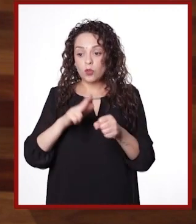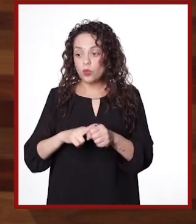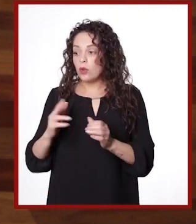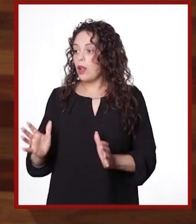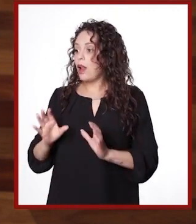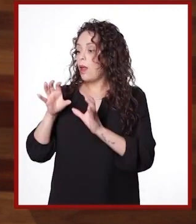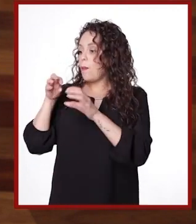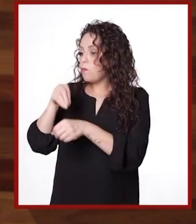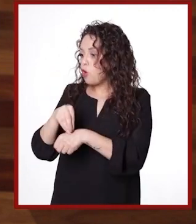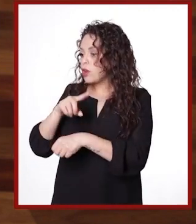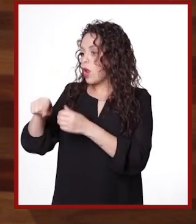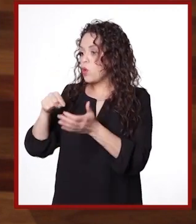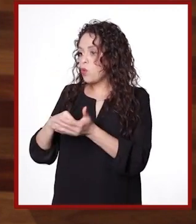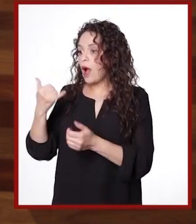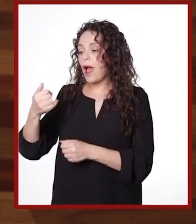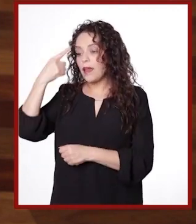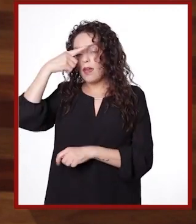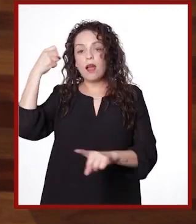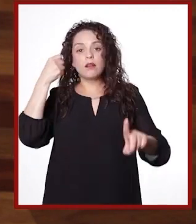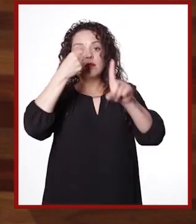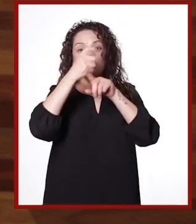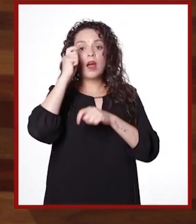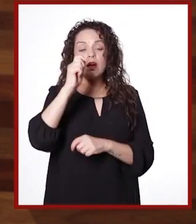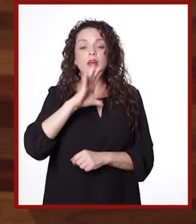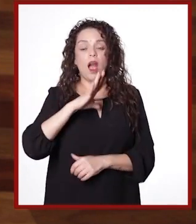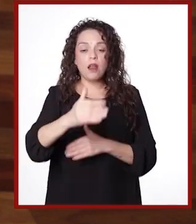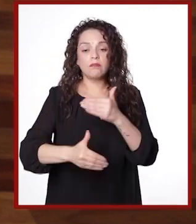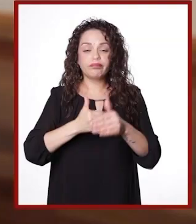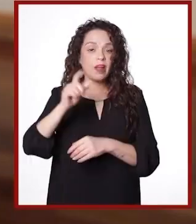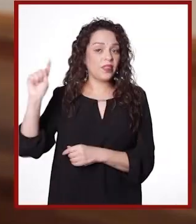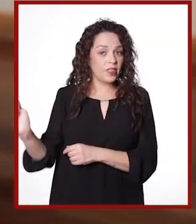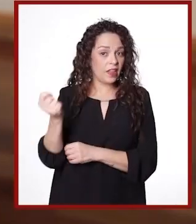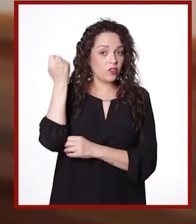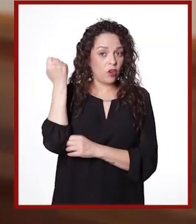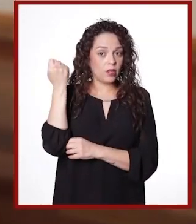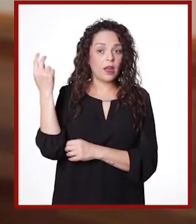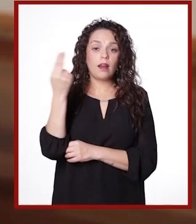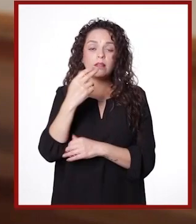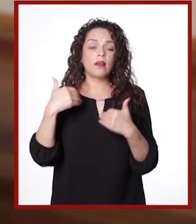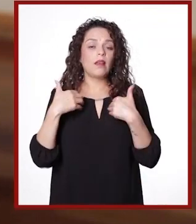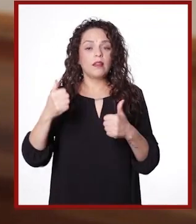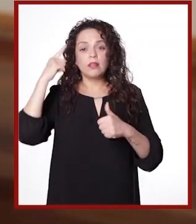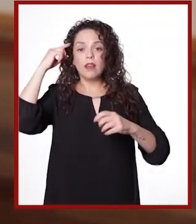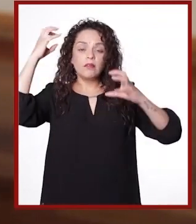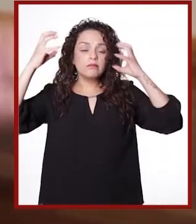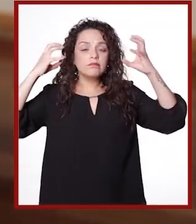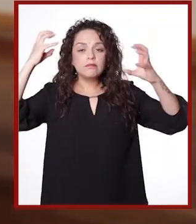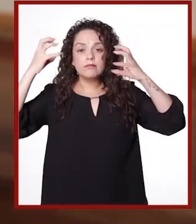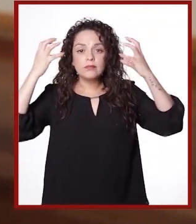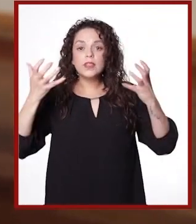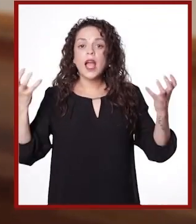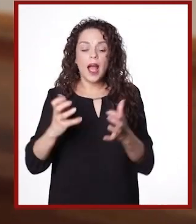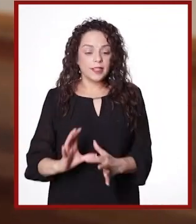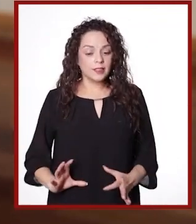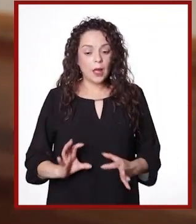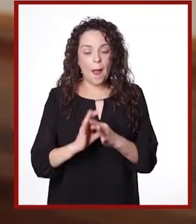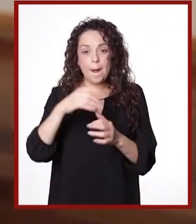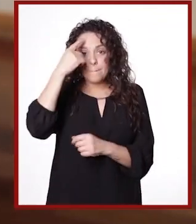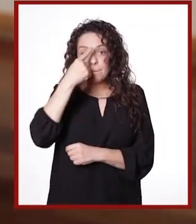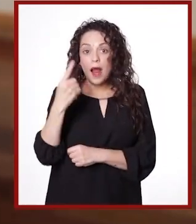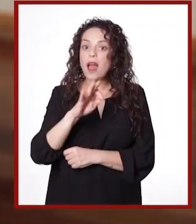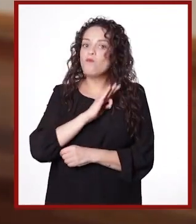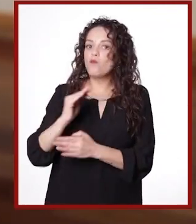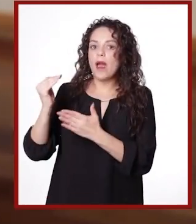naturaleza hasta medir el impacto que tienen los avances tecnológicos. Hay que ser conscientes de hacer lo que nos corresponda